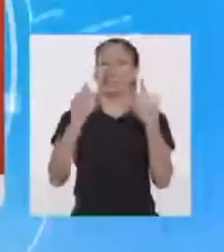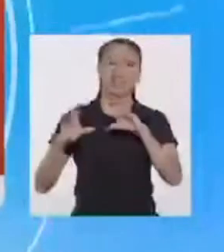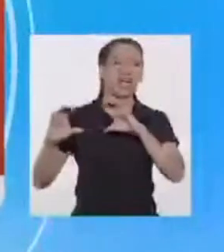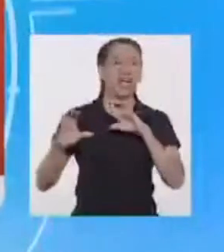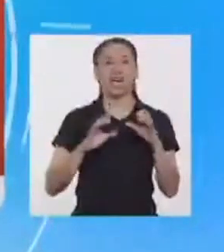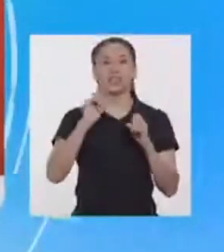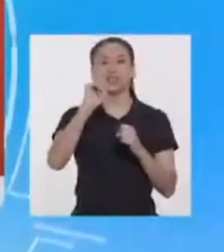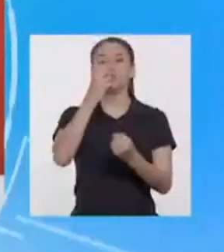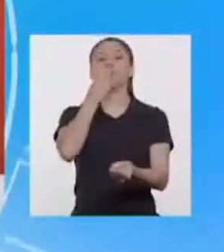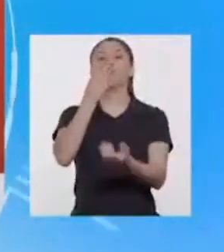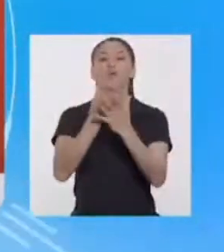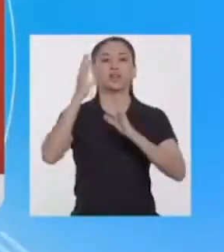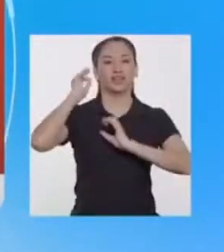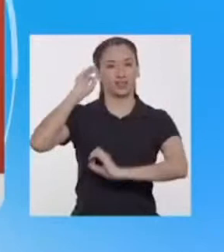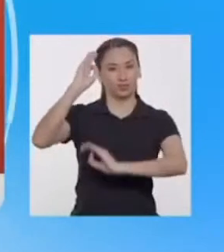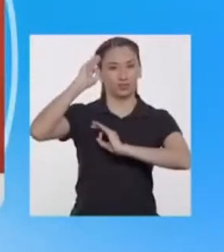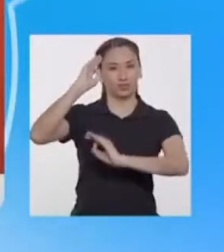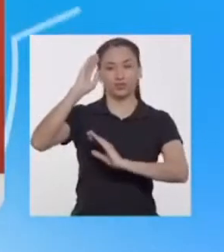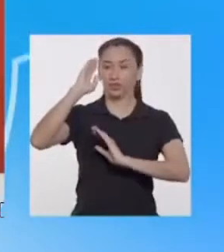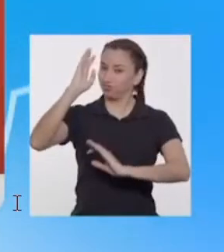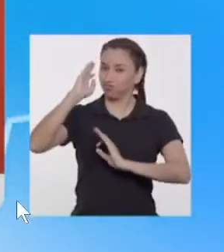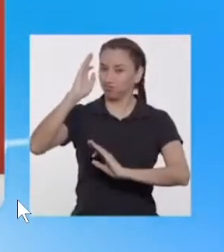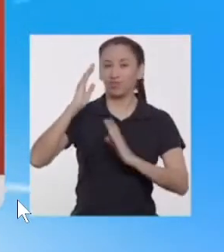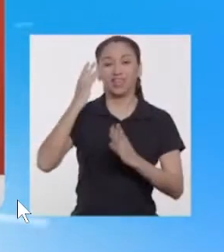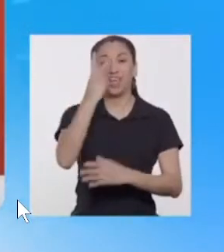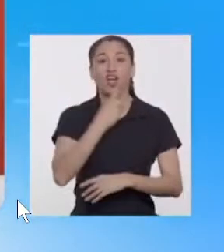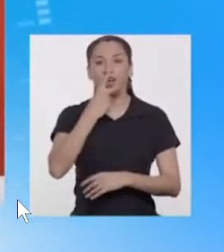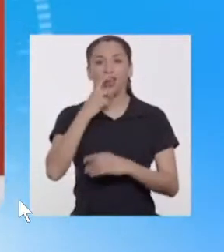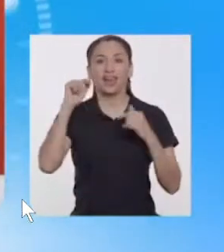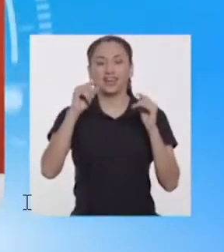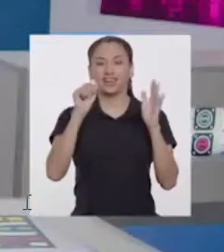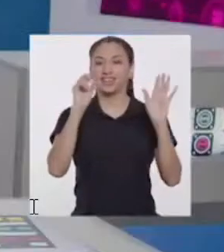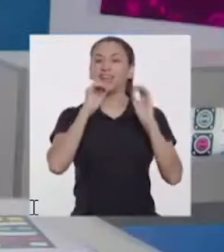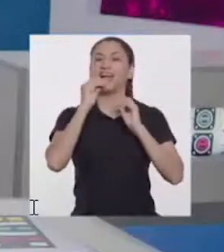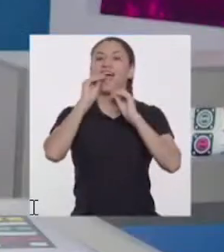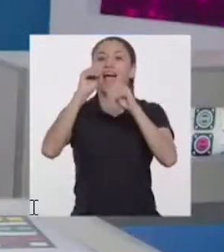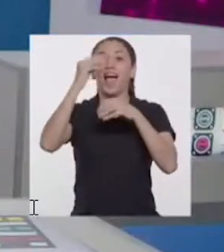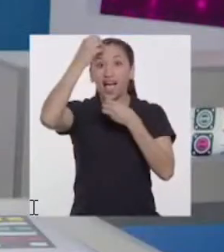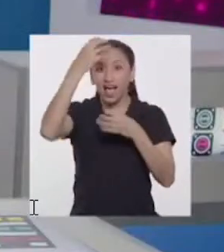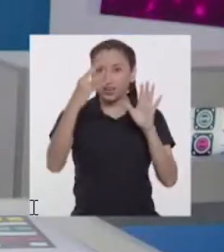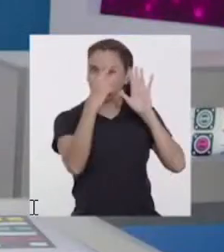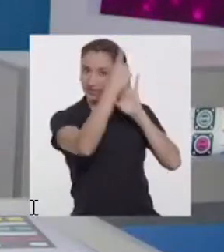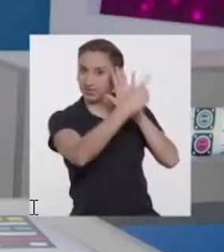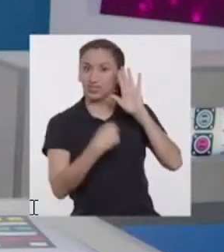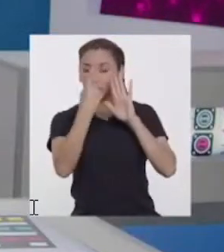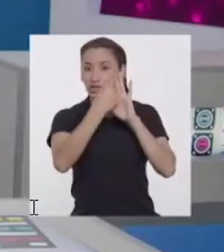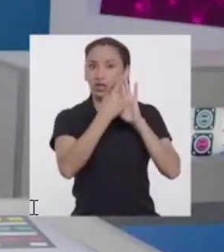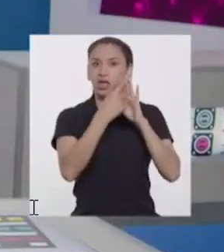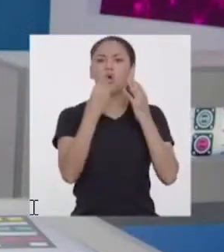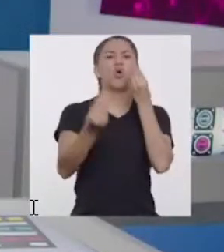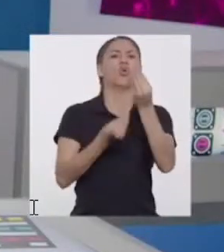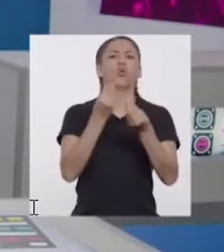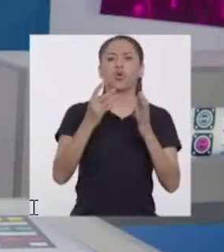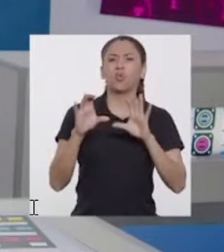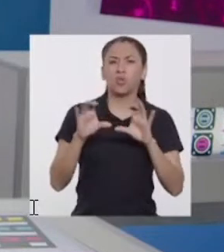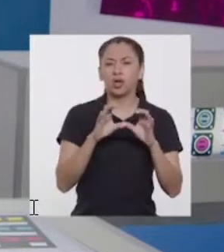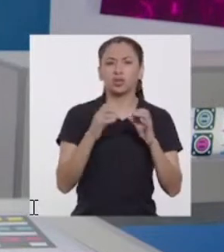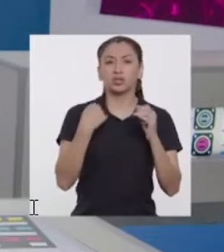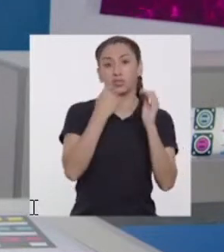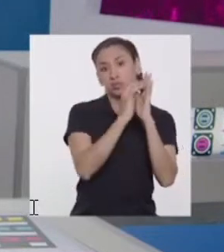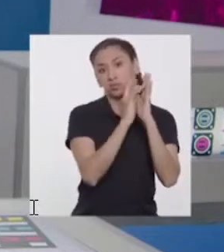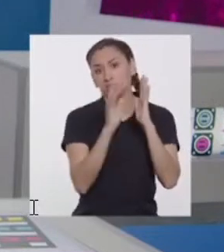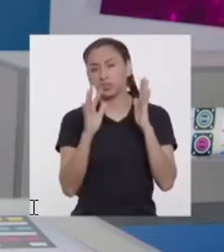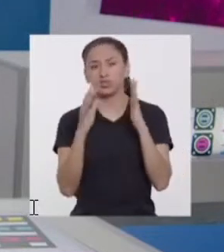habremos realizado una buena exposición oral de nuestro afiche. ¿Y cómo hago si durante mi exposición